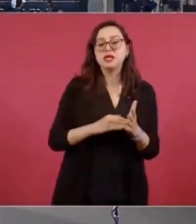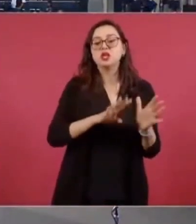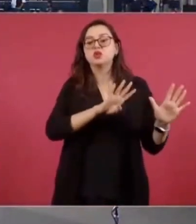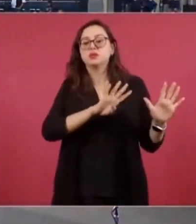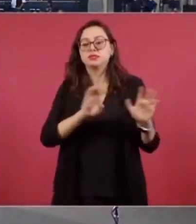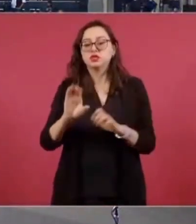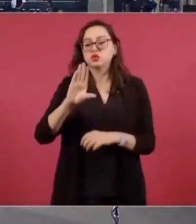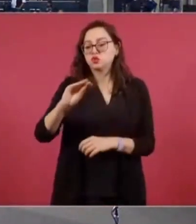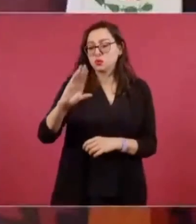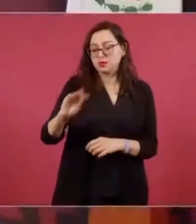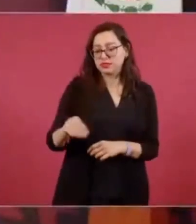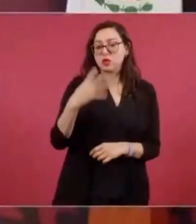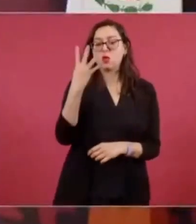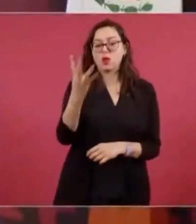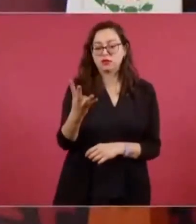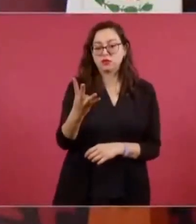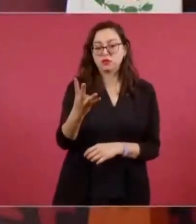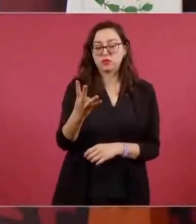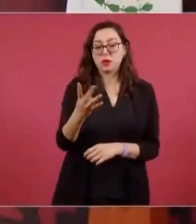1994,